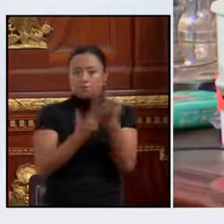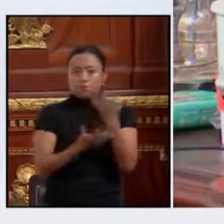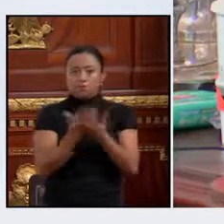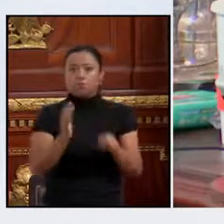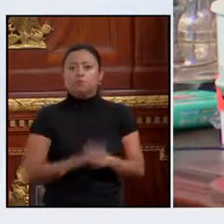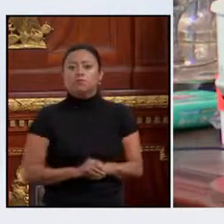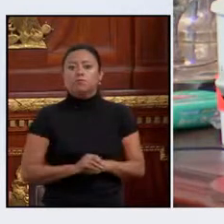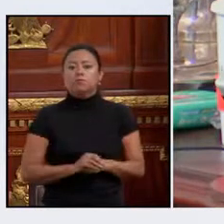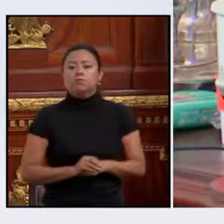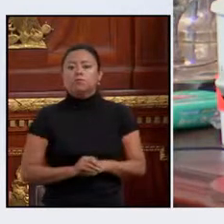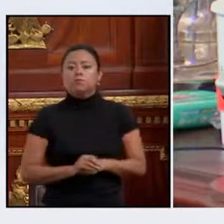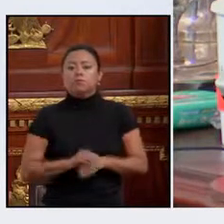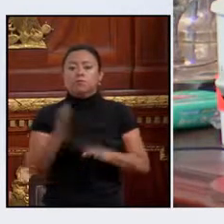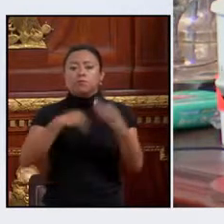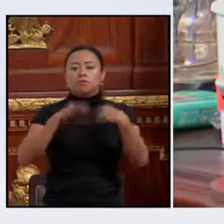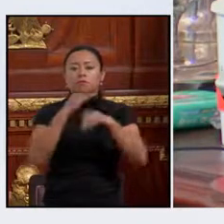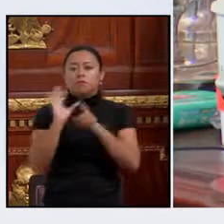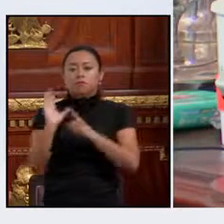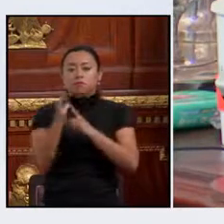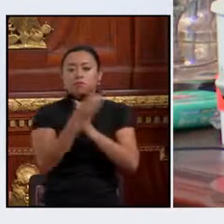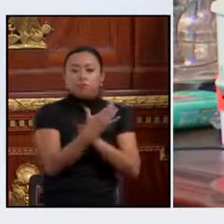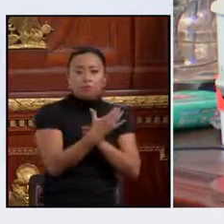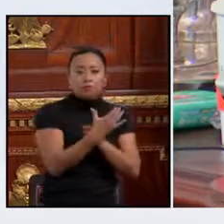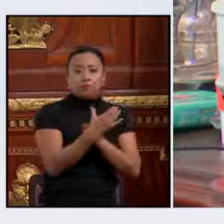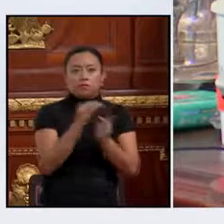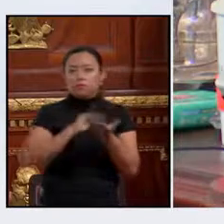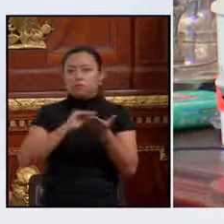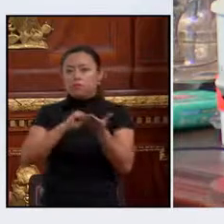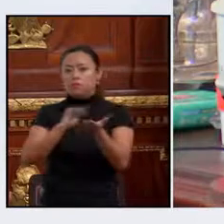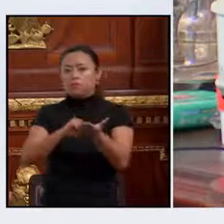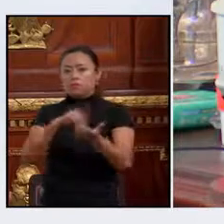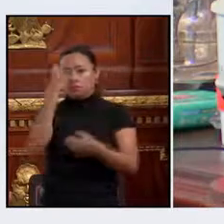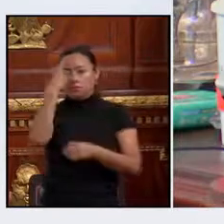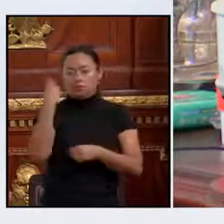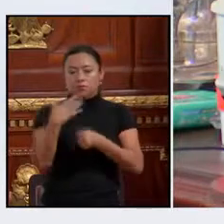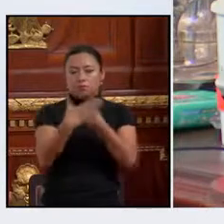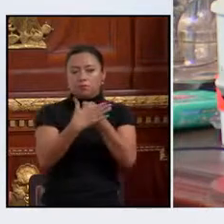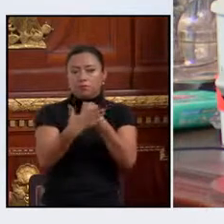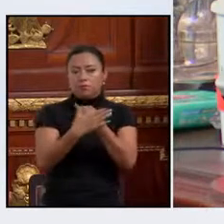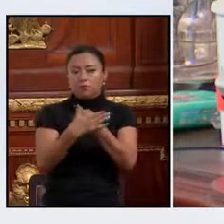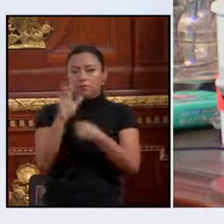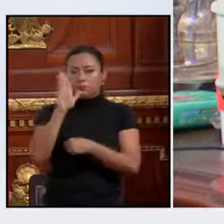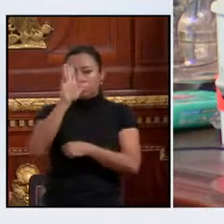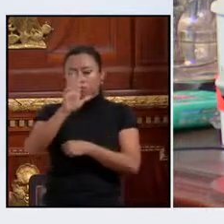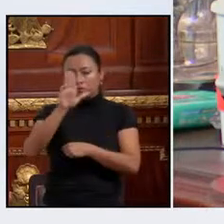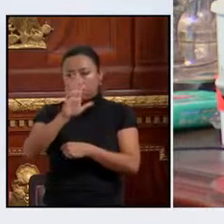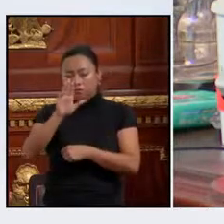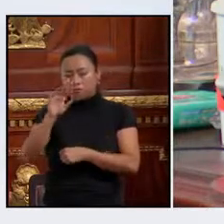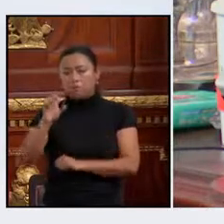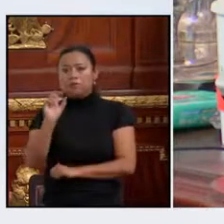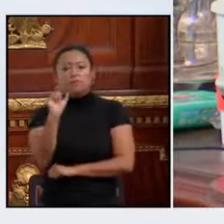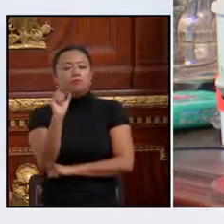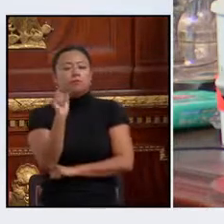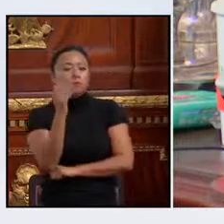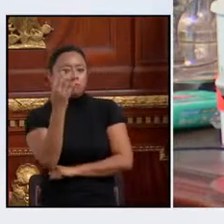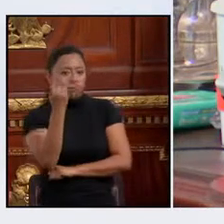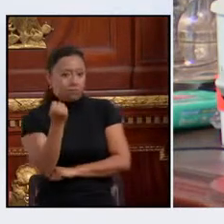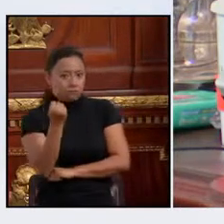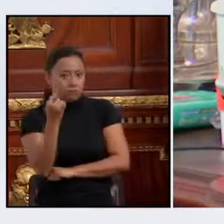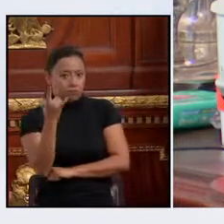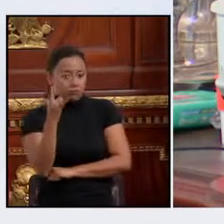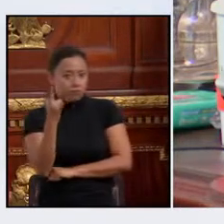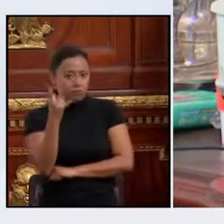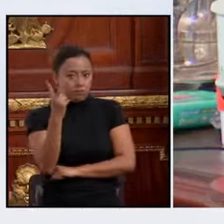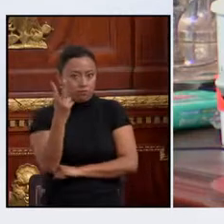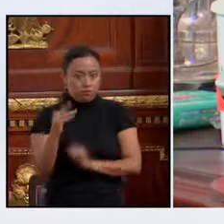a los integrantes de la comisión permanente para el próximo miércoles 29 de junio de 2020 a las 10 horas.